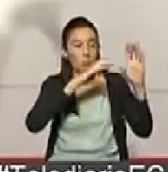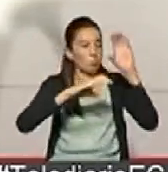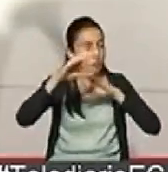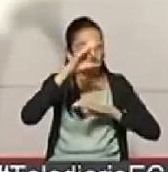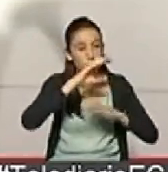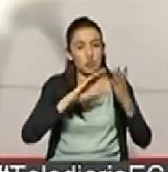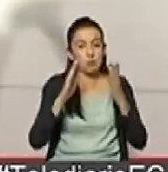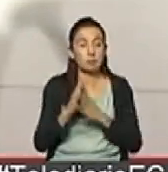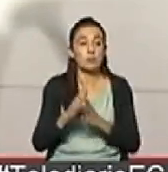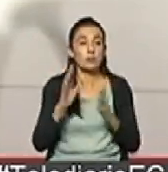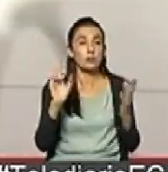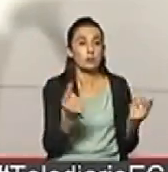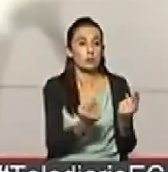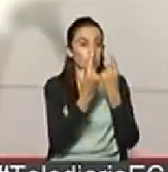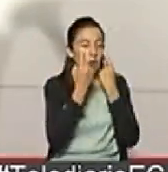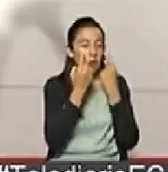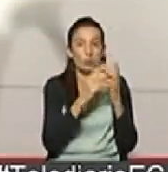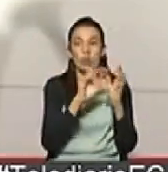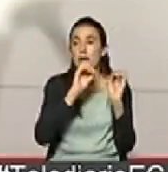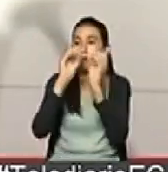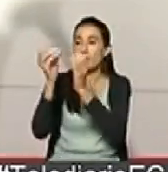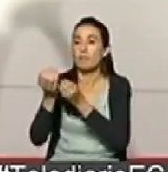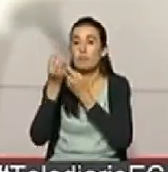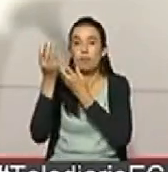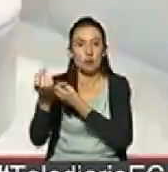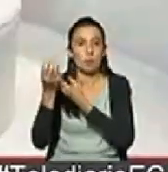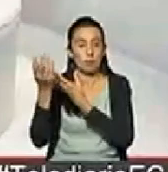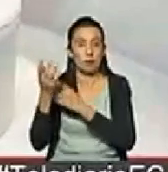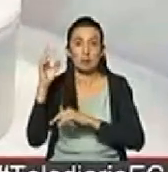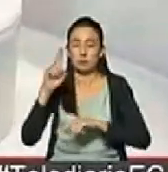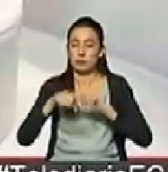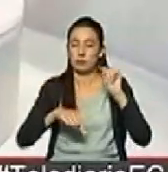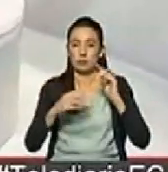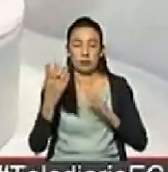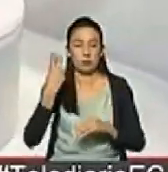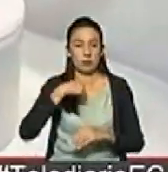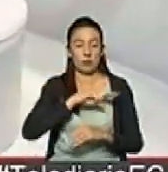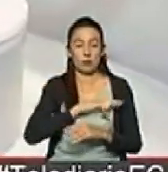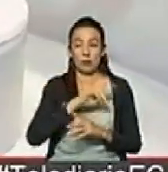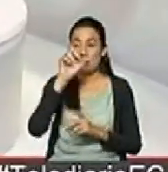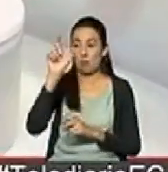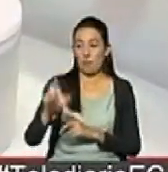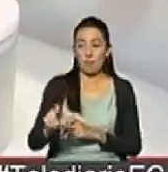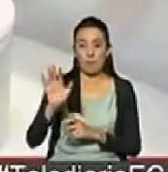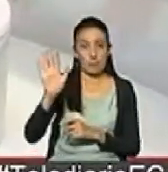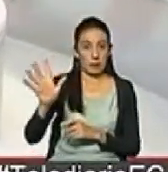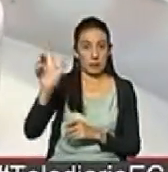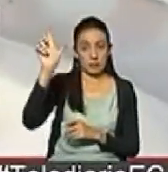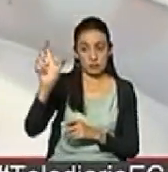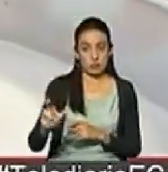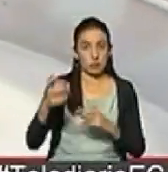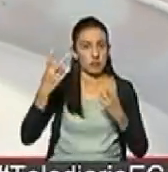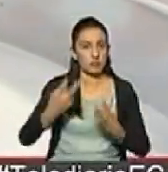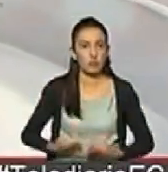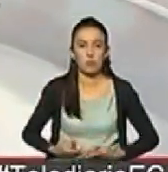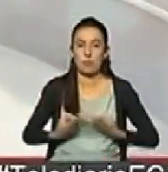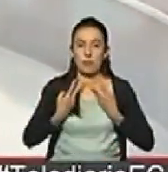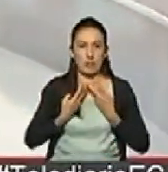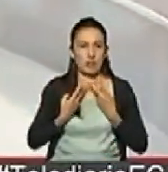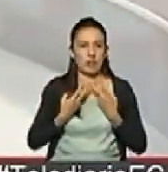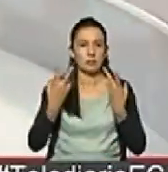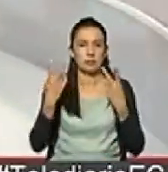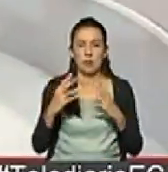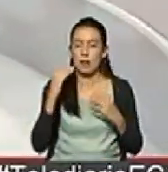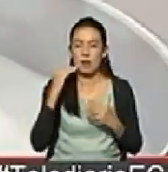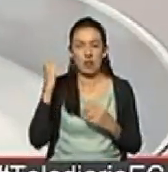no lo primero que encontremos. Tenemos que también ser conscientes de que estamos desarrollando seres humanos, vidas humanas, y por eso también serán los